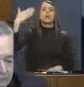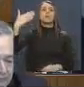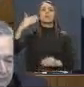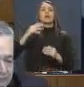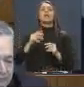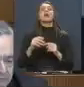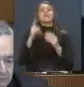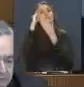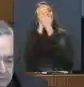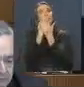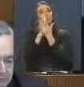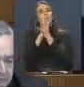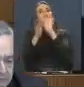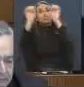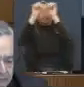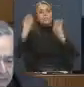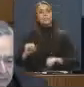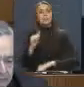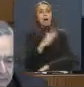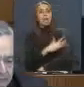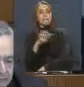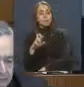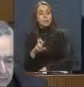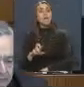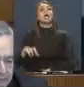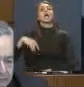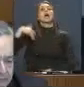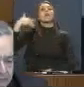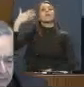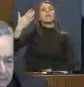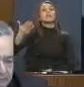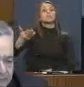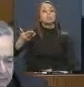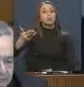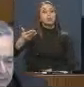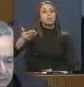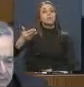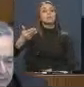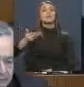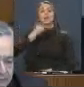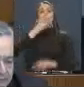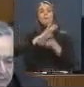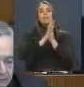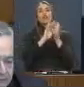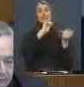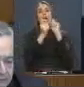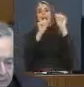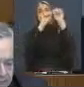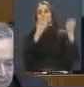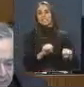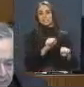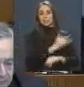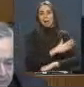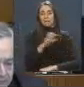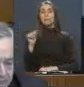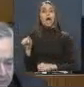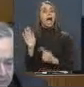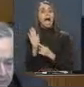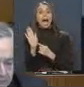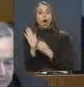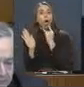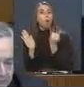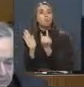el sistema de las AFP, resulta que allí vamos a hablarle en la mejora total. Pero esto es una mejora urgente que tiene